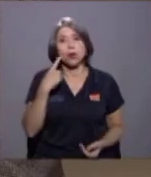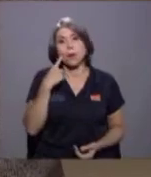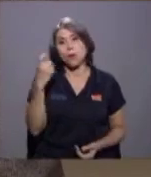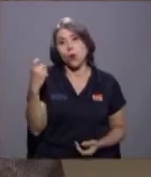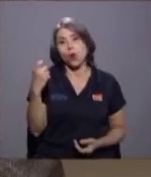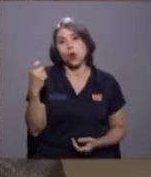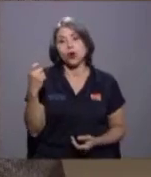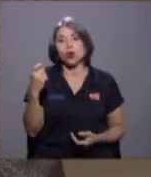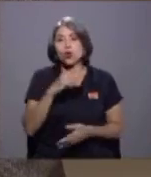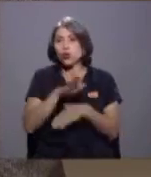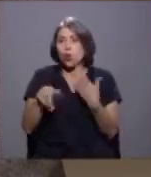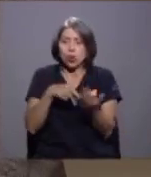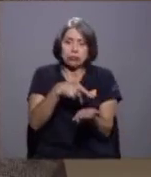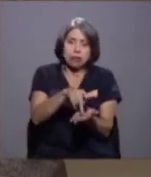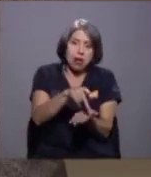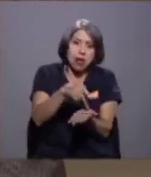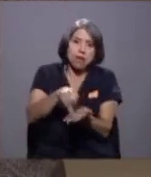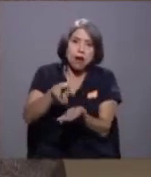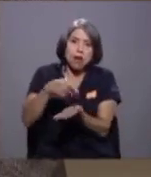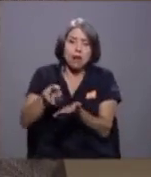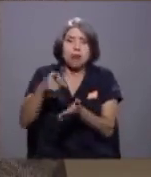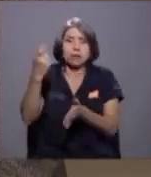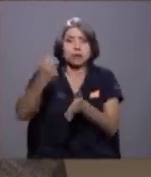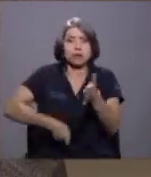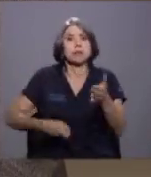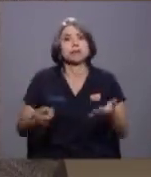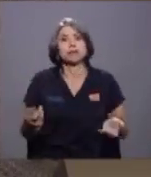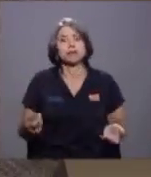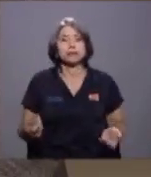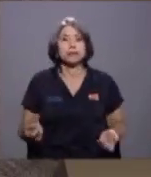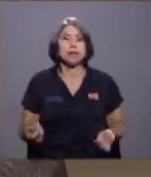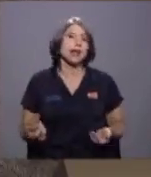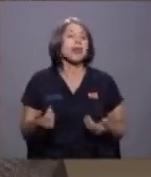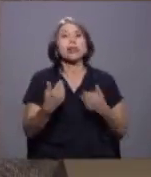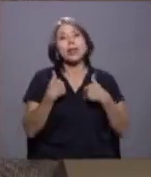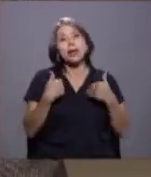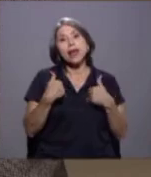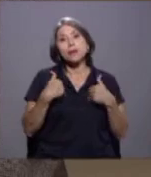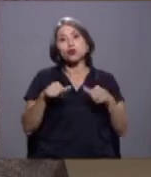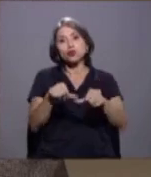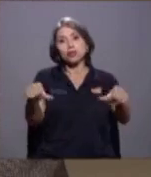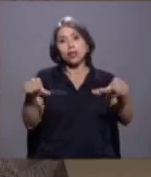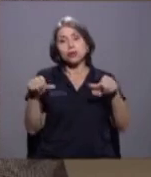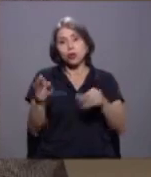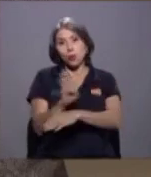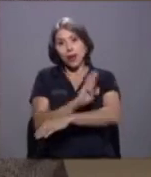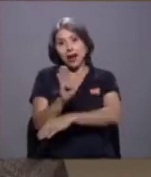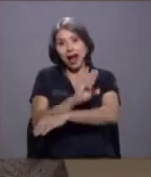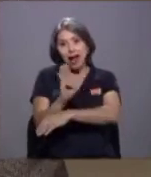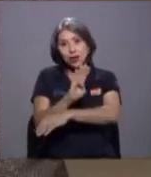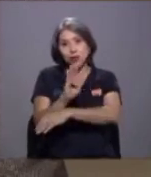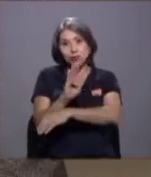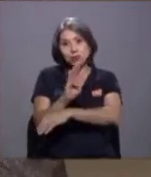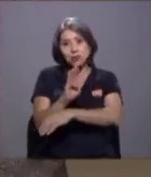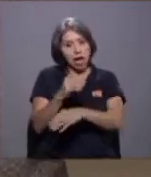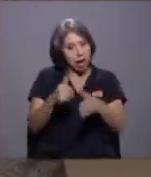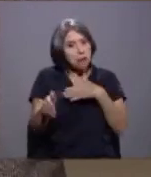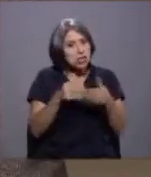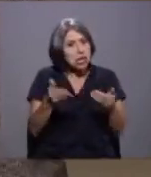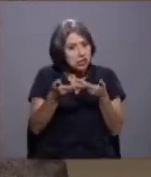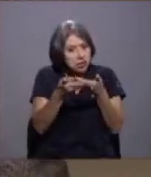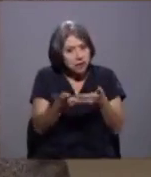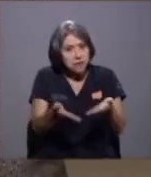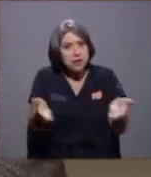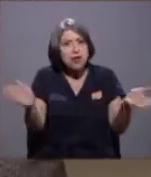carga tributaria que llevan, ¿verdad? Tenemos un sector bancario que, a pesar de que está abierto a la competencia,